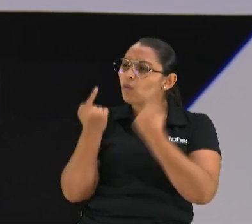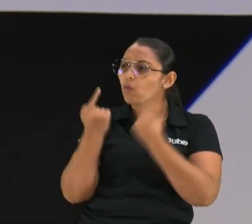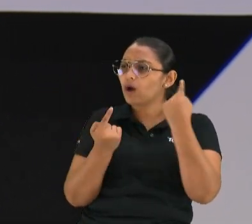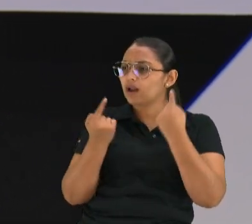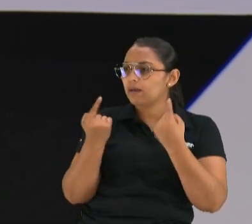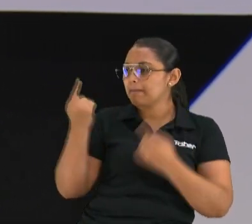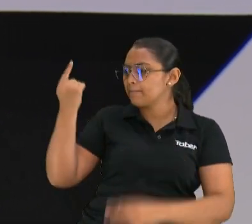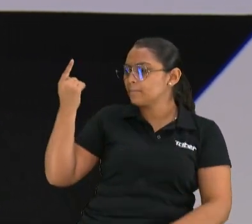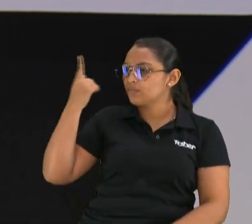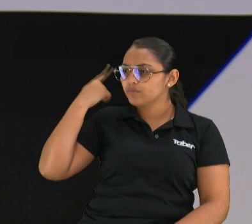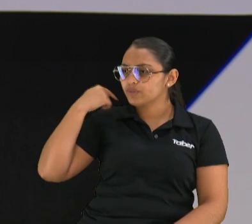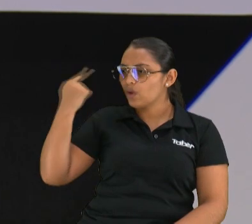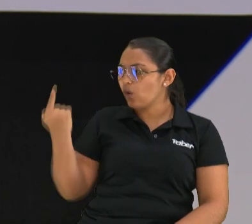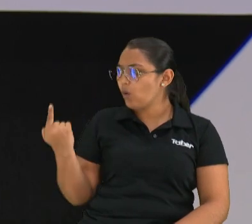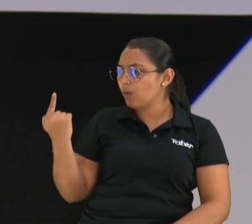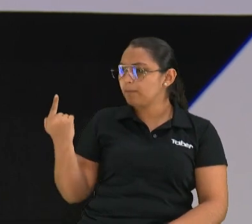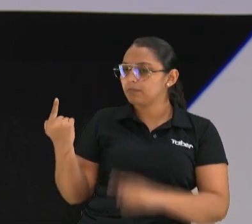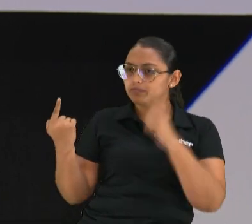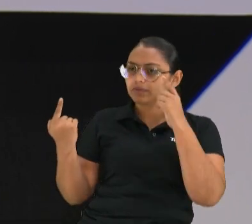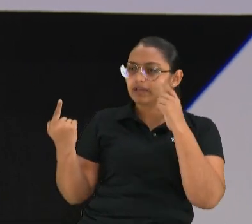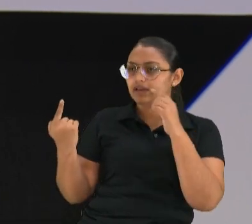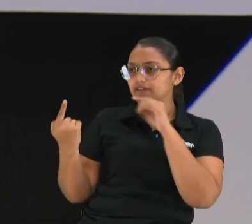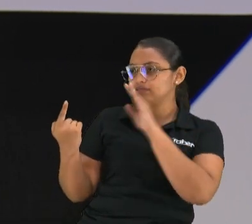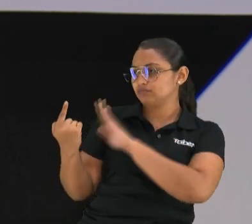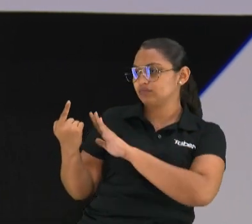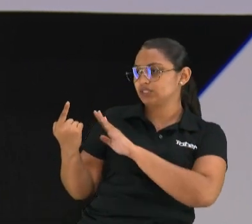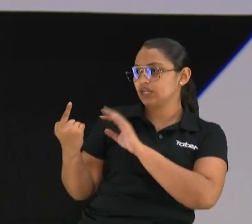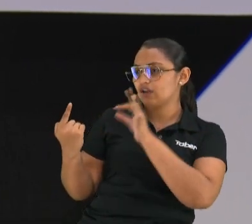el que no fuma Entonces pasmado porque fumas vos